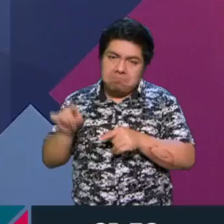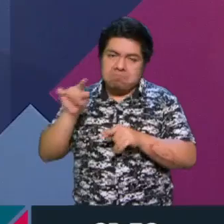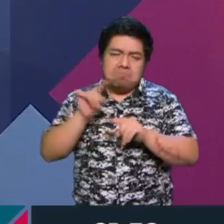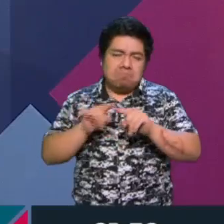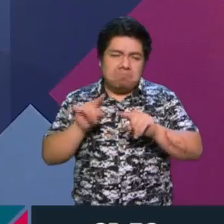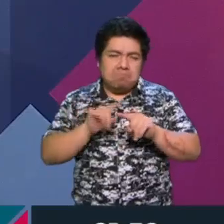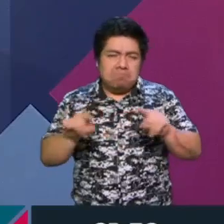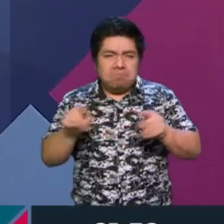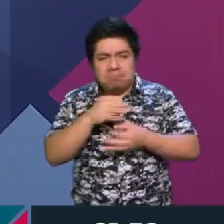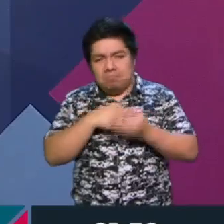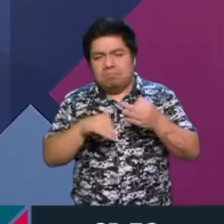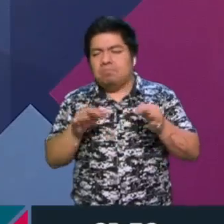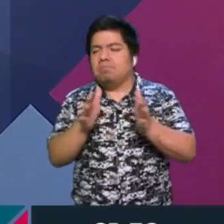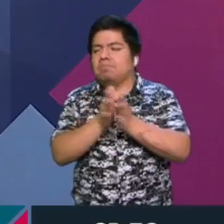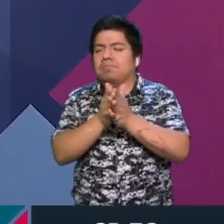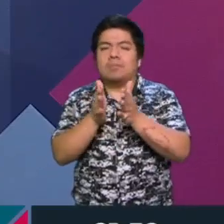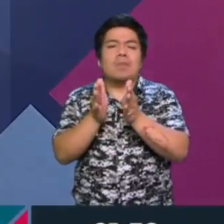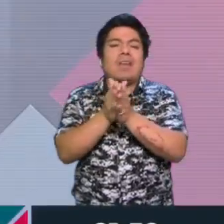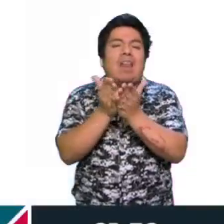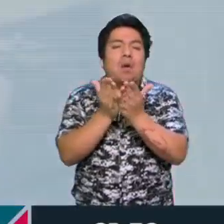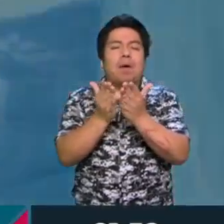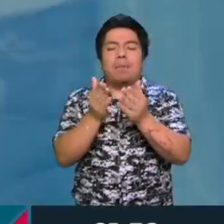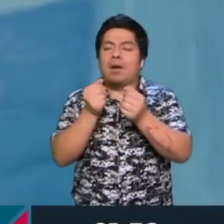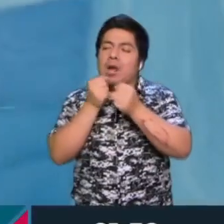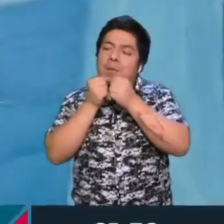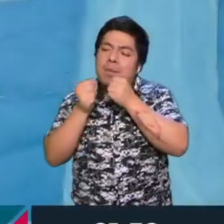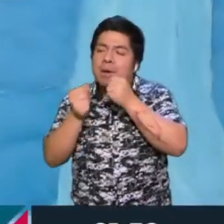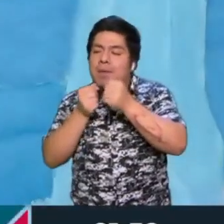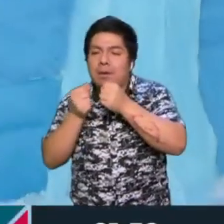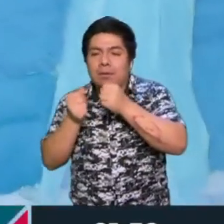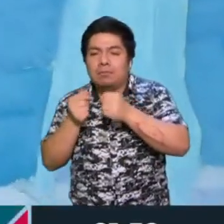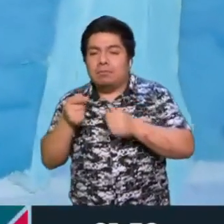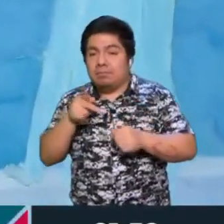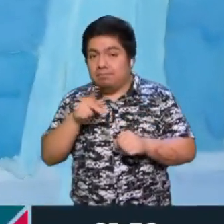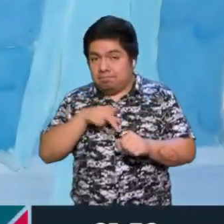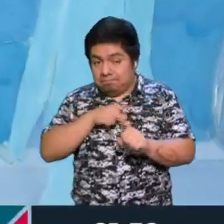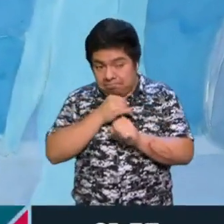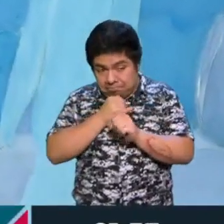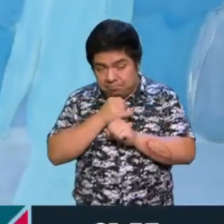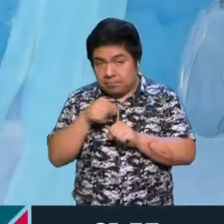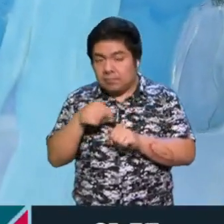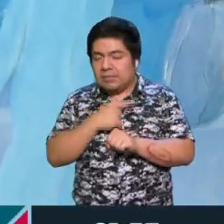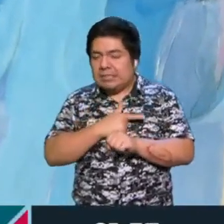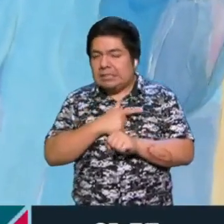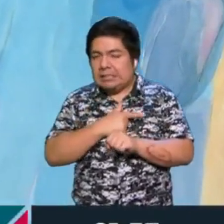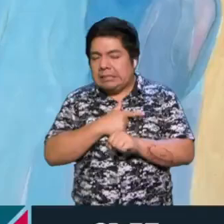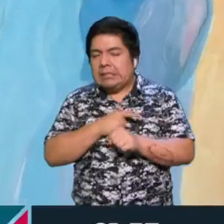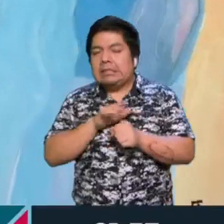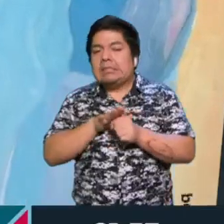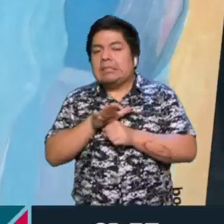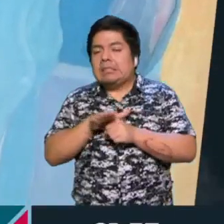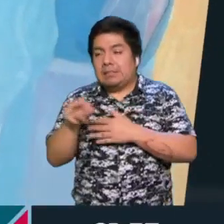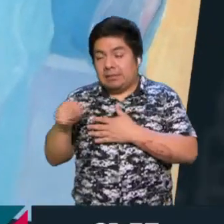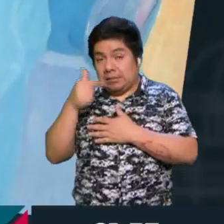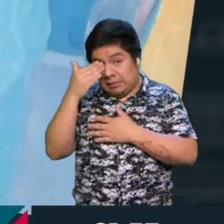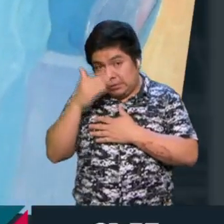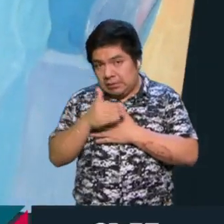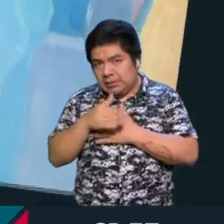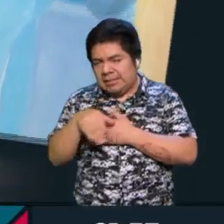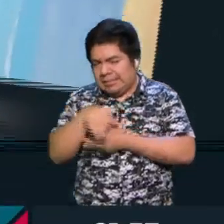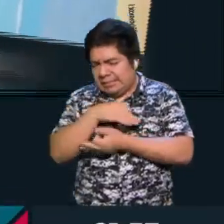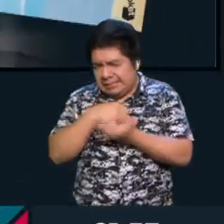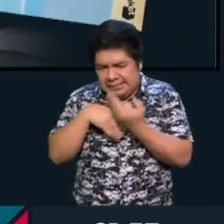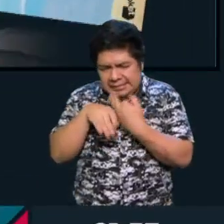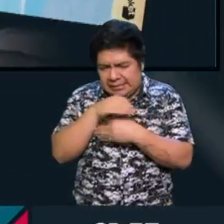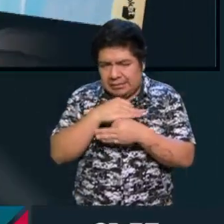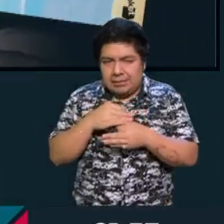variada obra literaria y periodística, lo que a mí más me entusiasma es su capacidad para